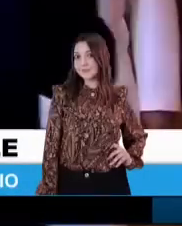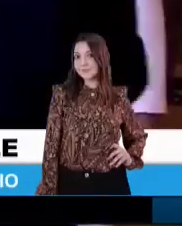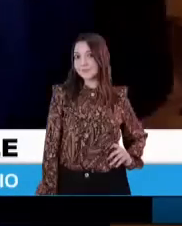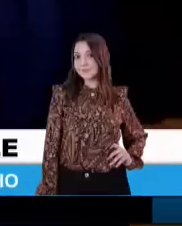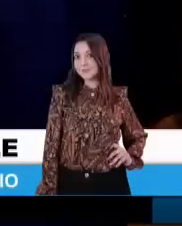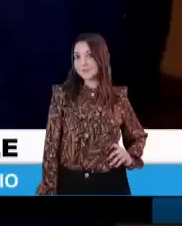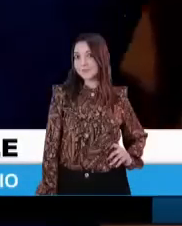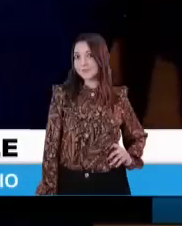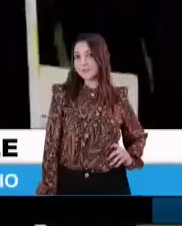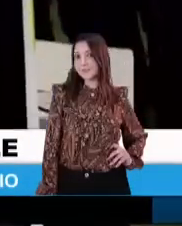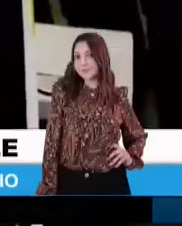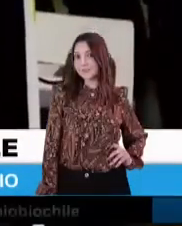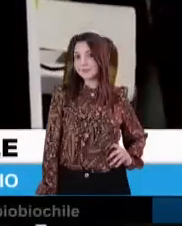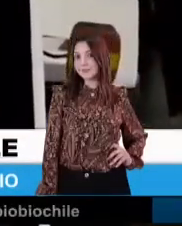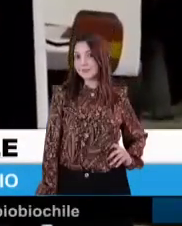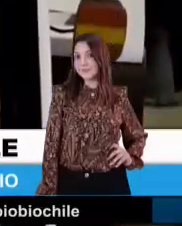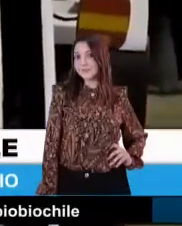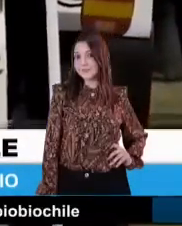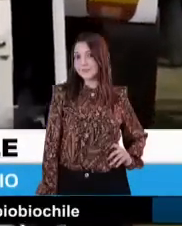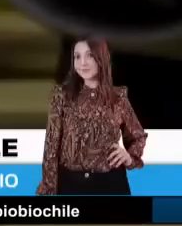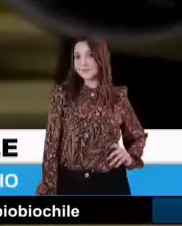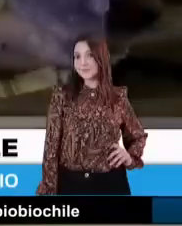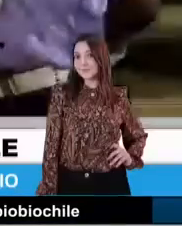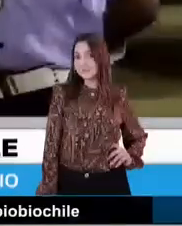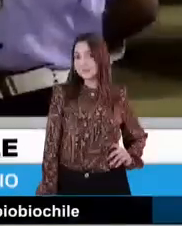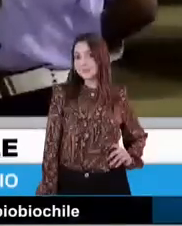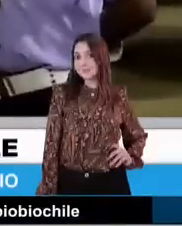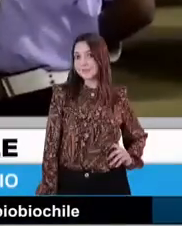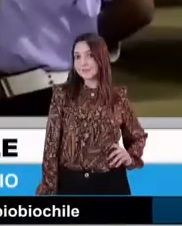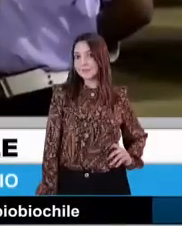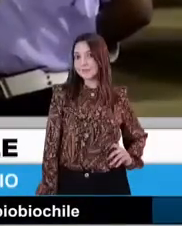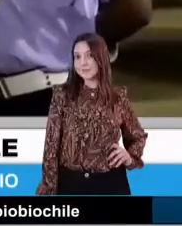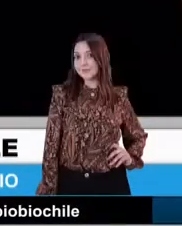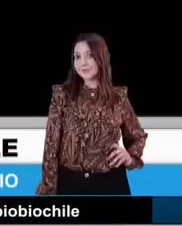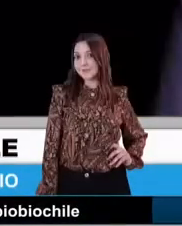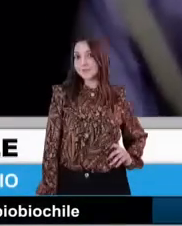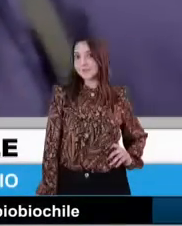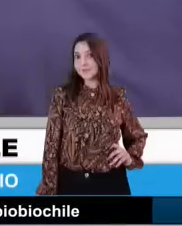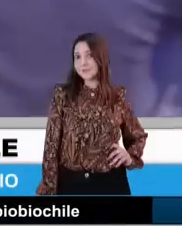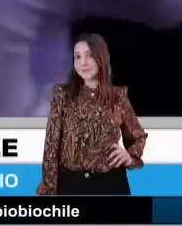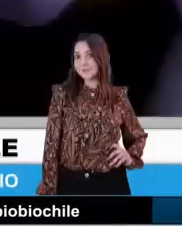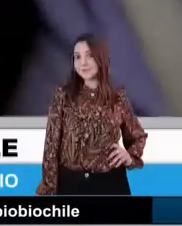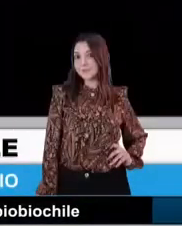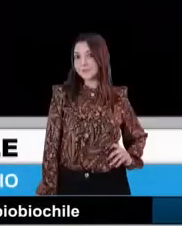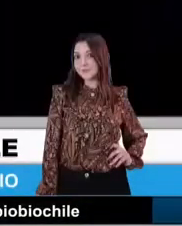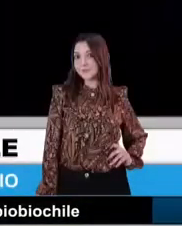Maduro. A ver, con respecto a esto, el organismo encargado de los derechos humanos ha sido durísimo